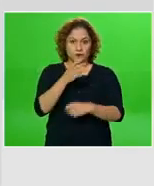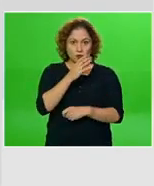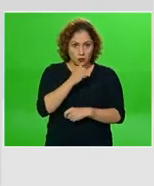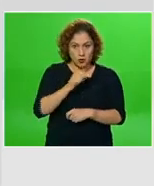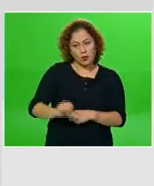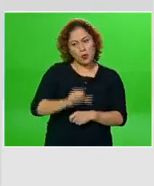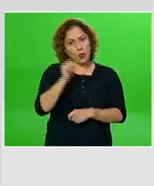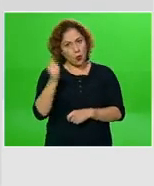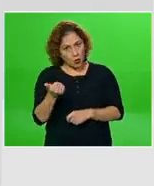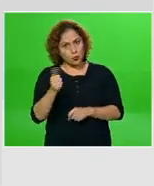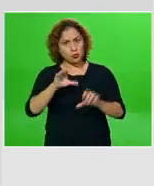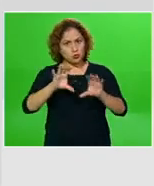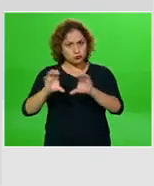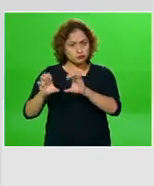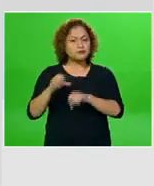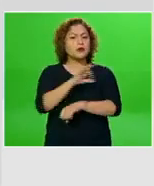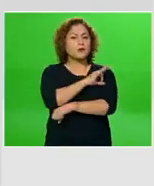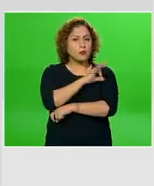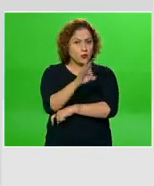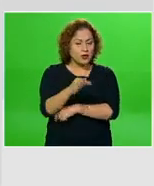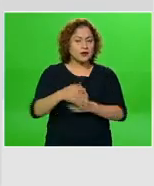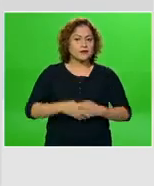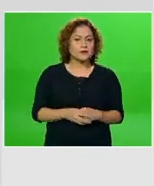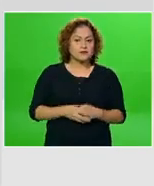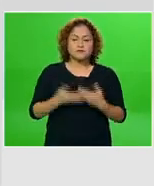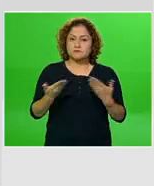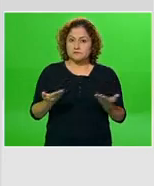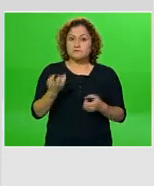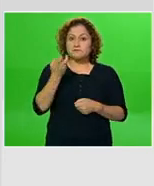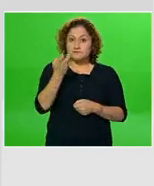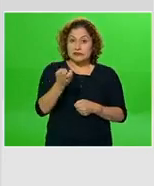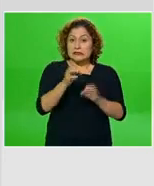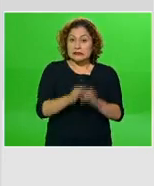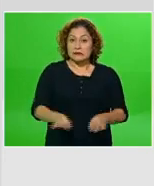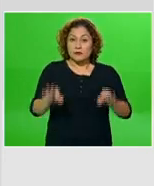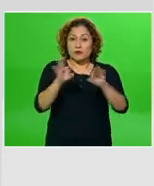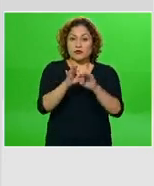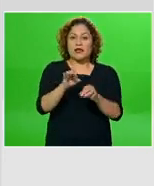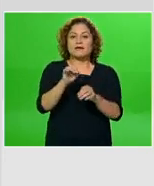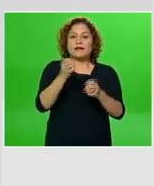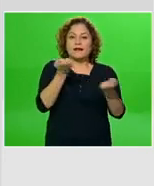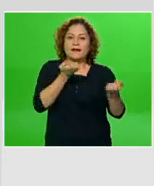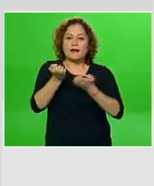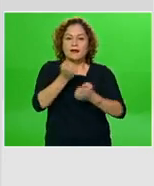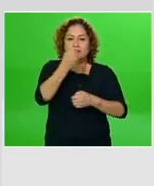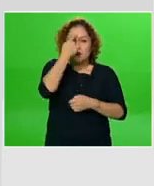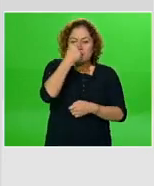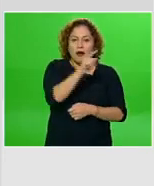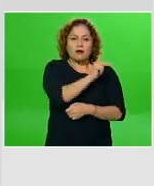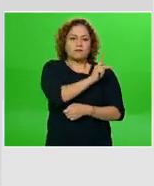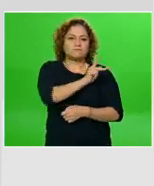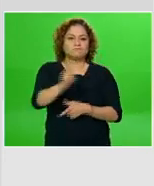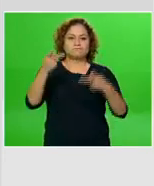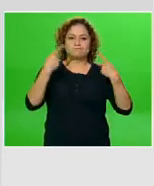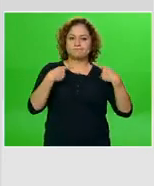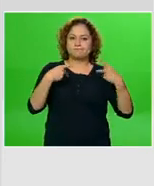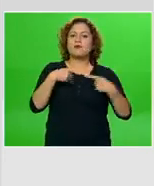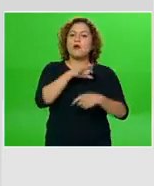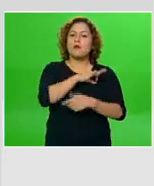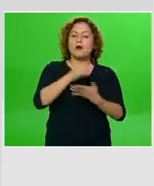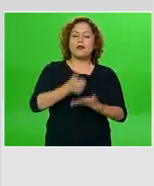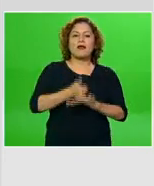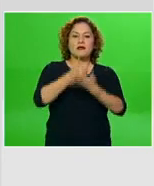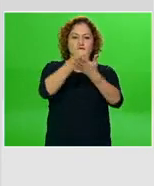nadie está destructiva y morados exhibirán nadie en ningún momento que pueda tener esos beneficios del movimiento